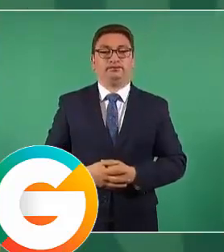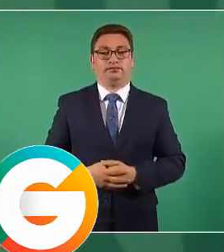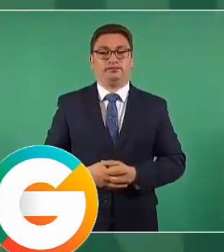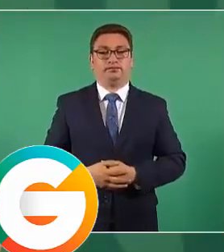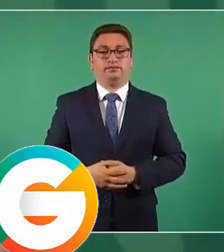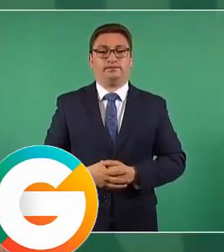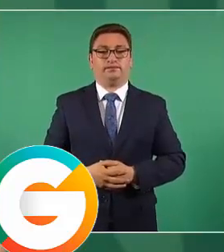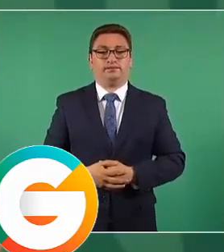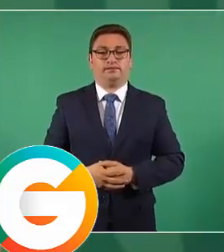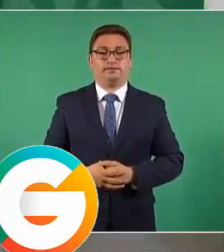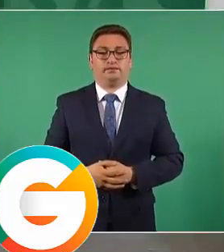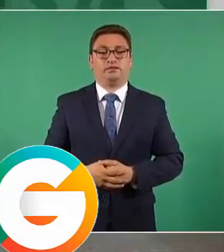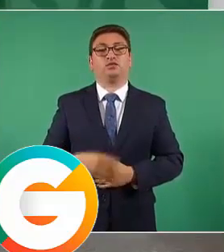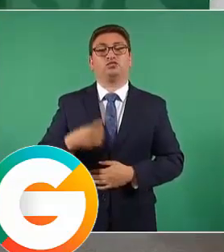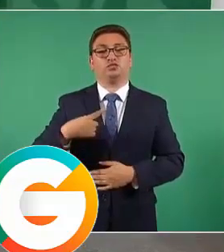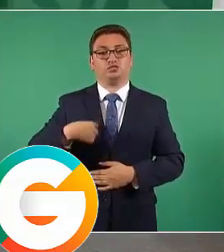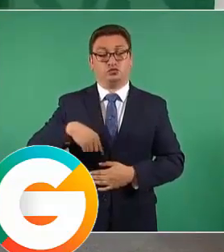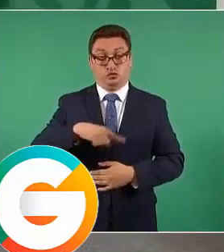y estamos